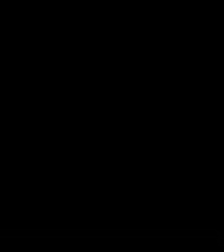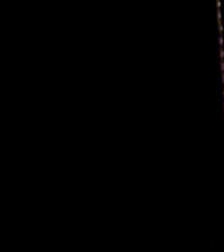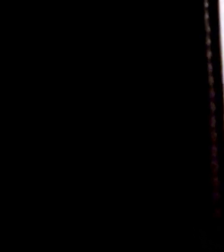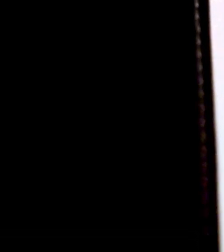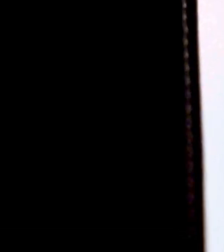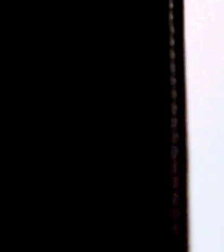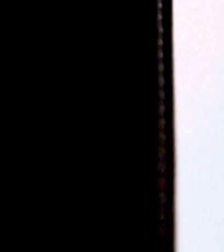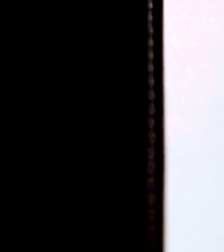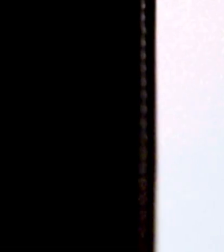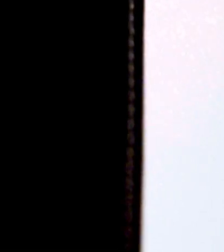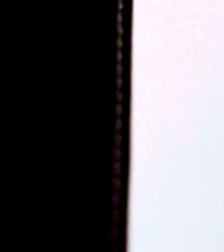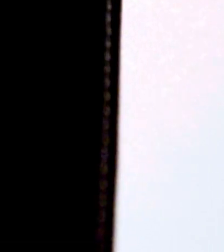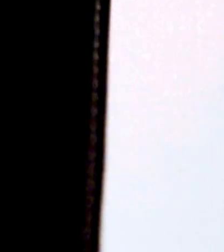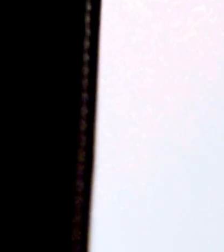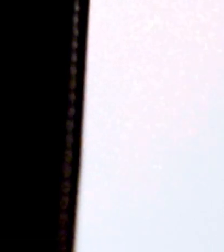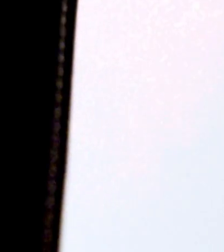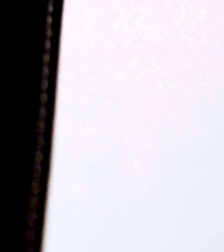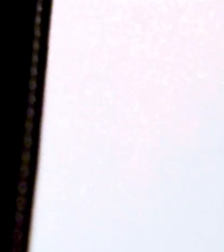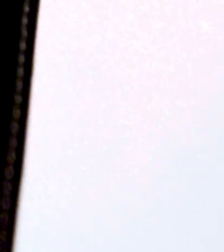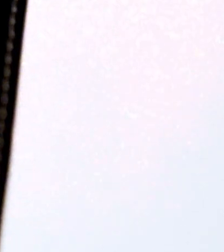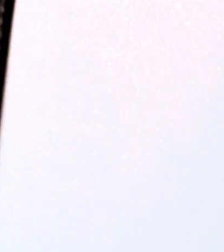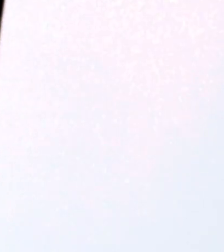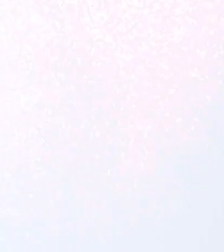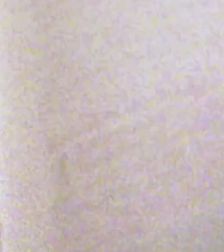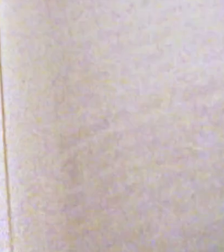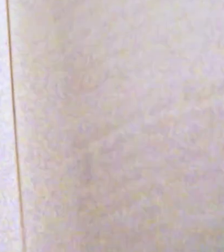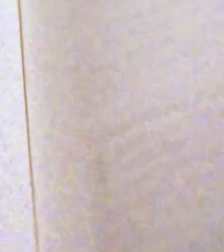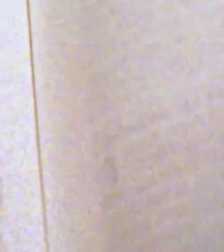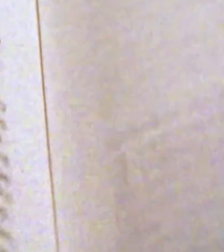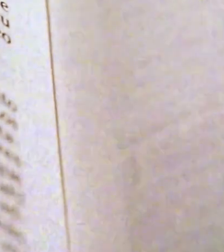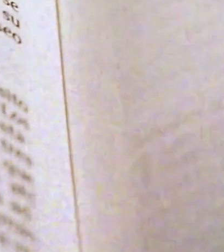que siento, saque este momento